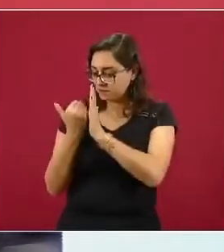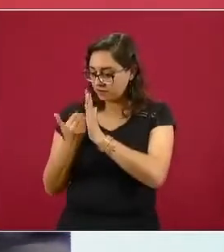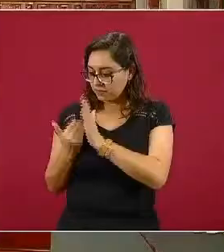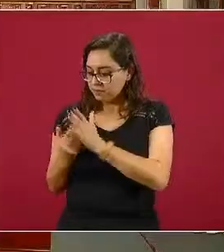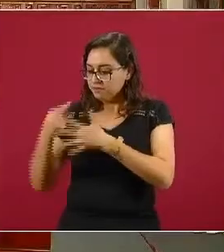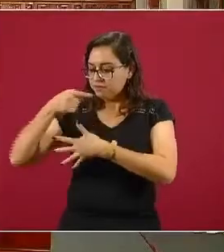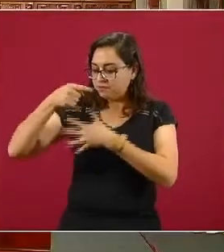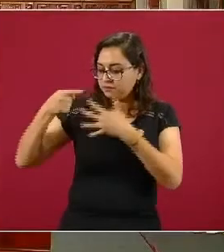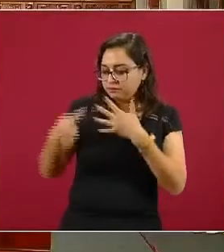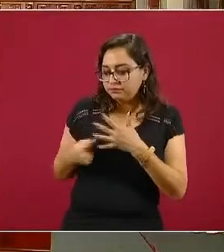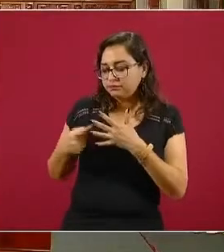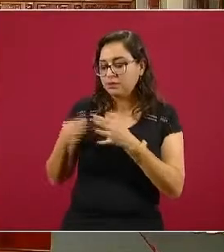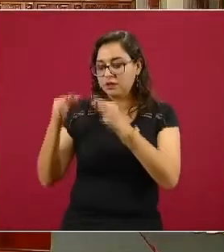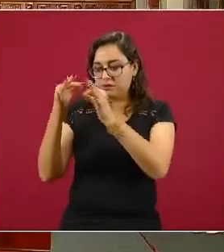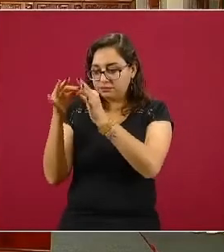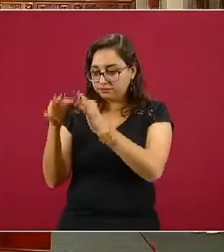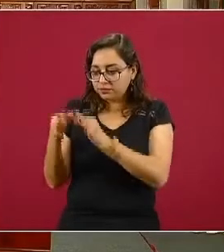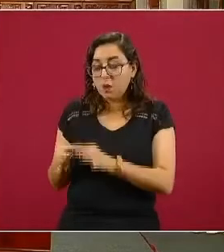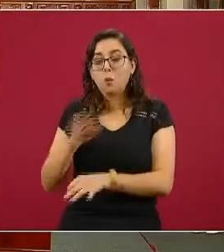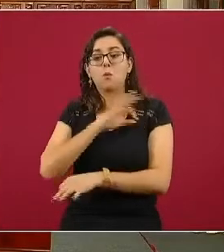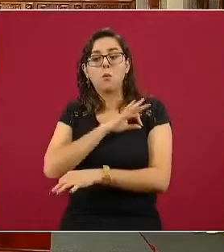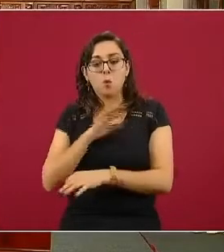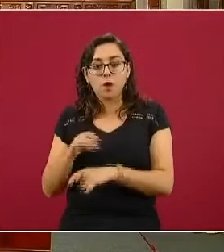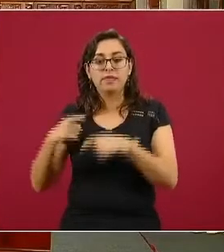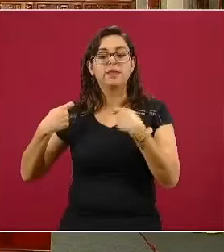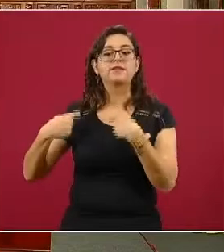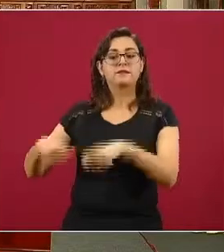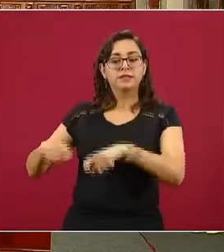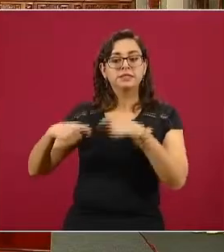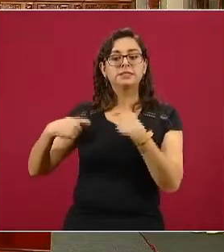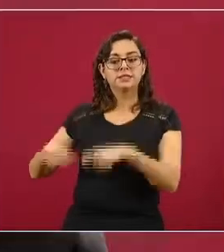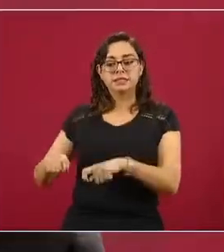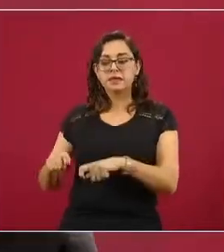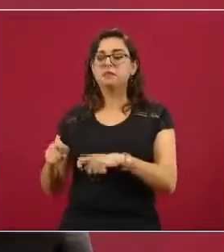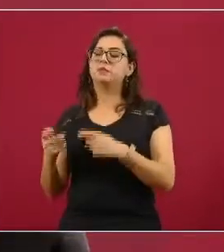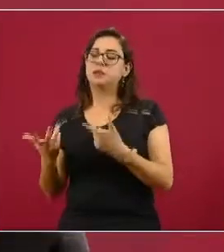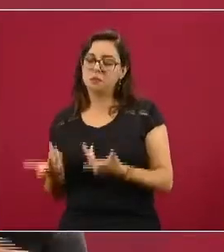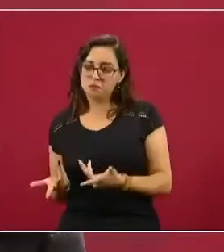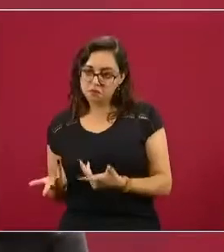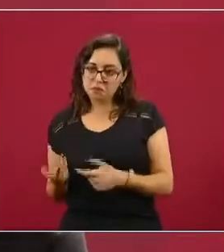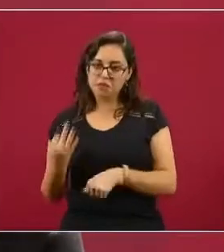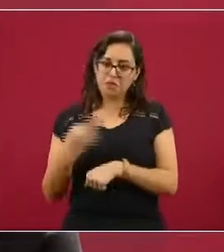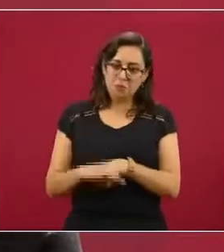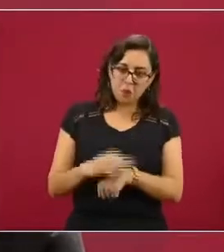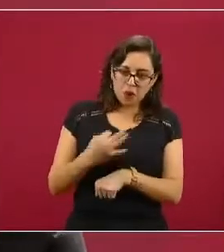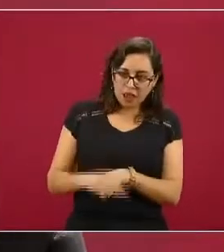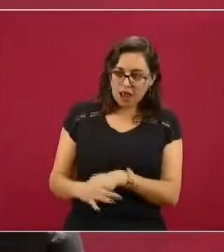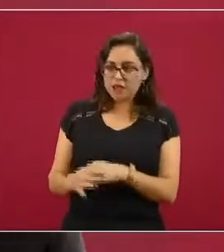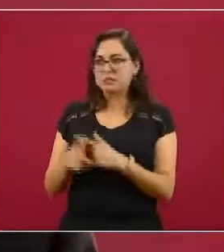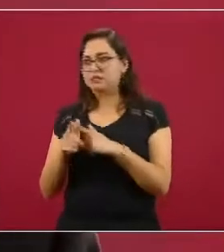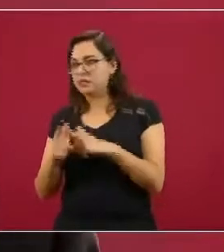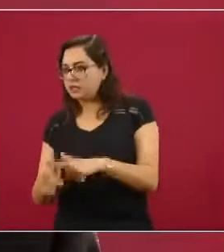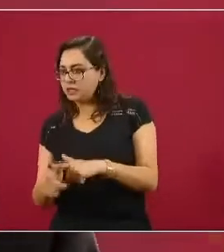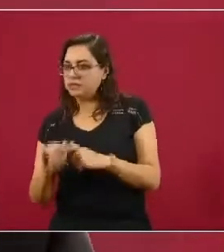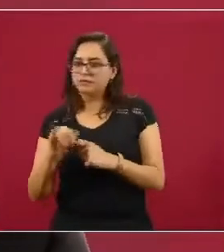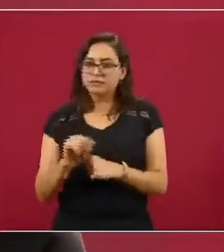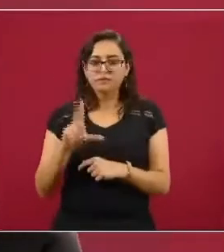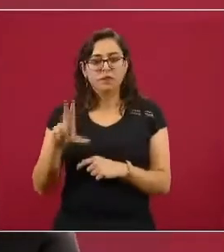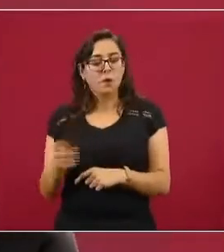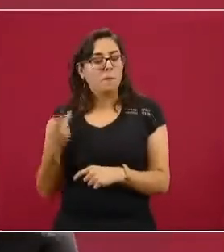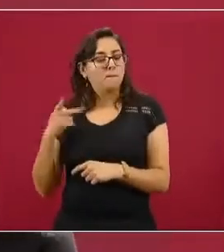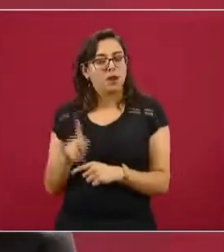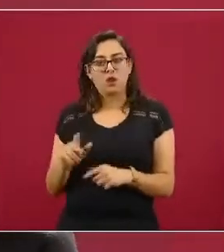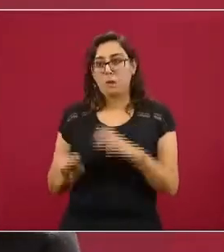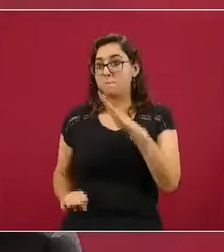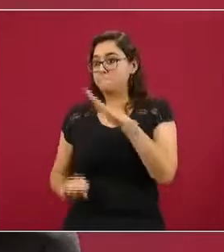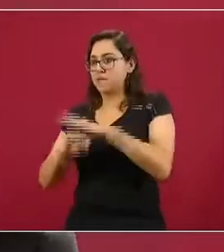dan flexibilidad y se pueden ir poniendo o modificando de acuerdo a la necesidad, pero el diseño general